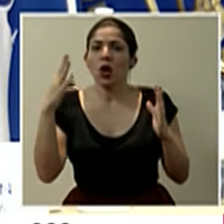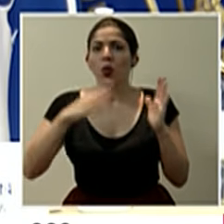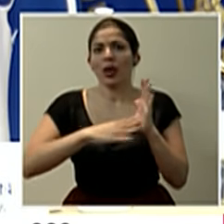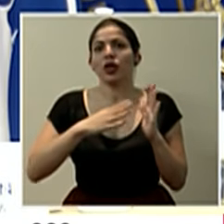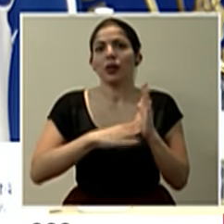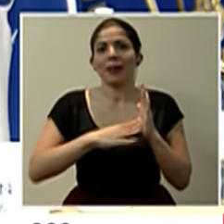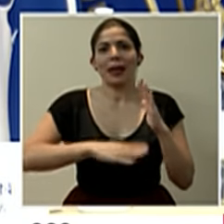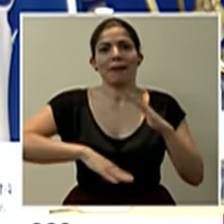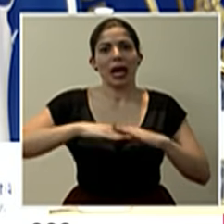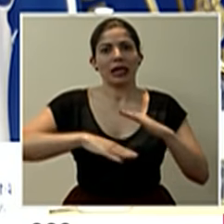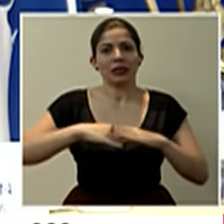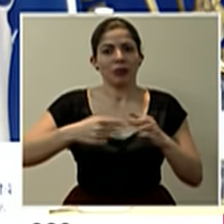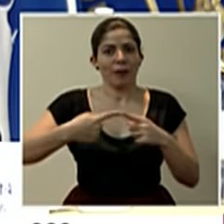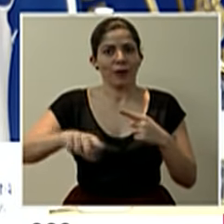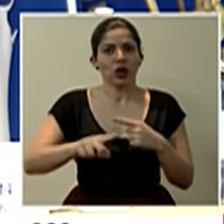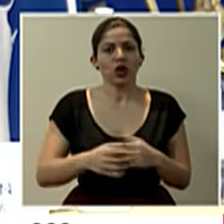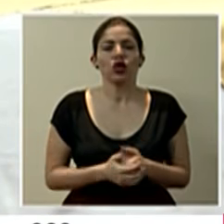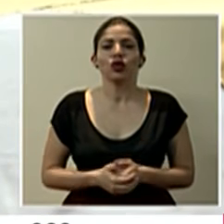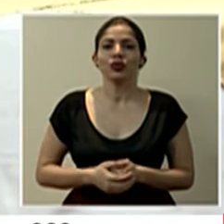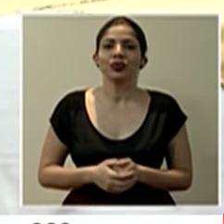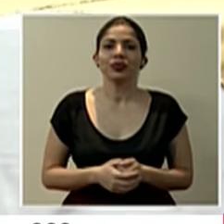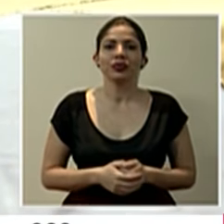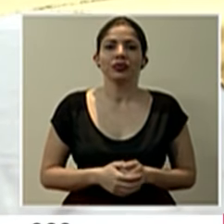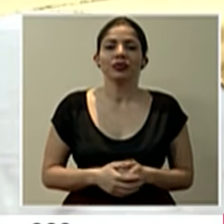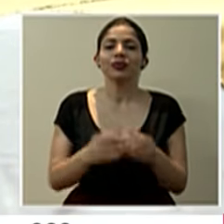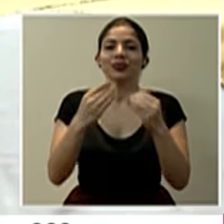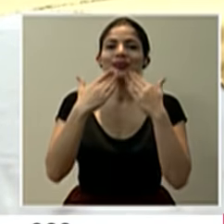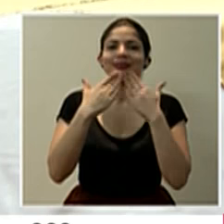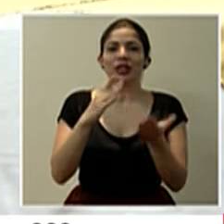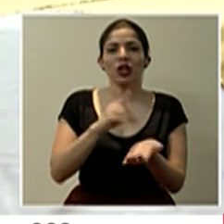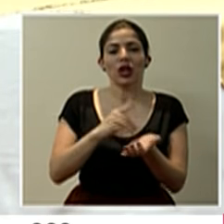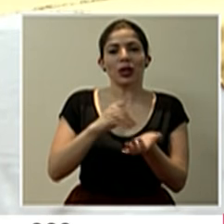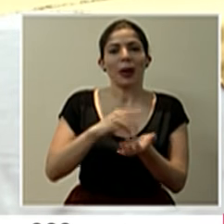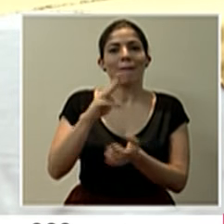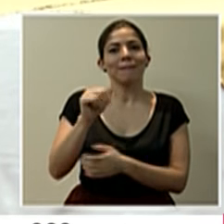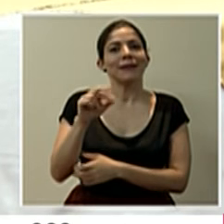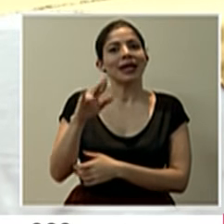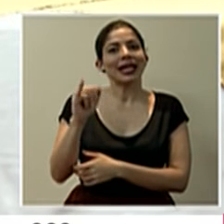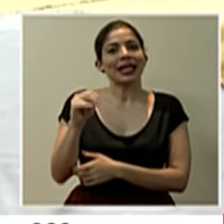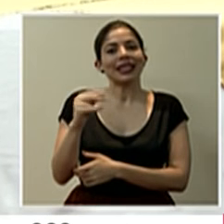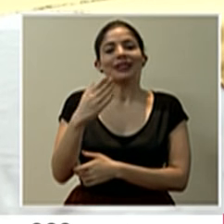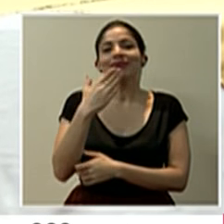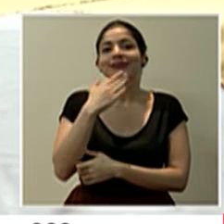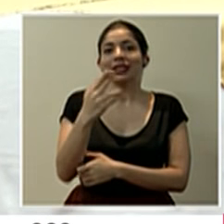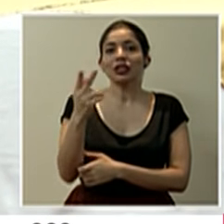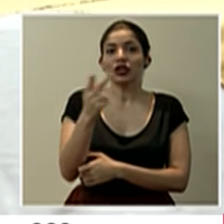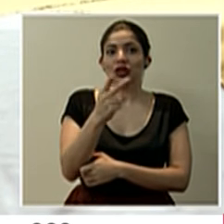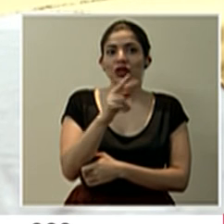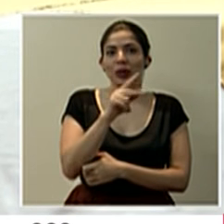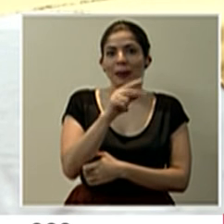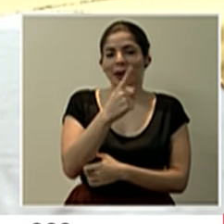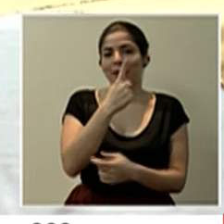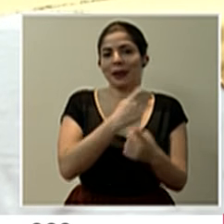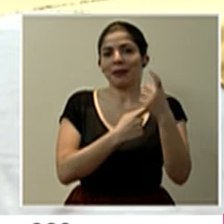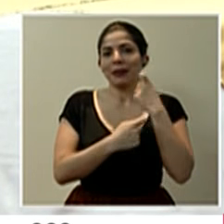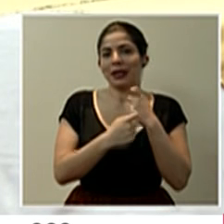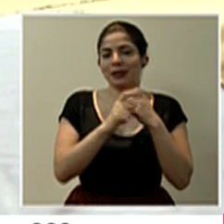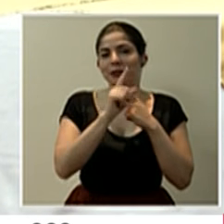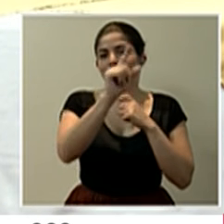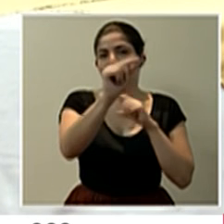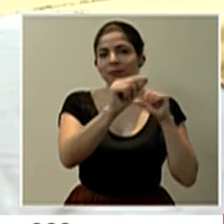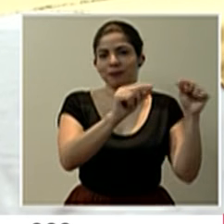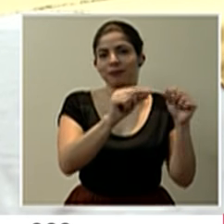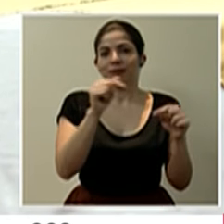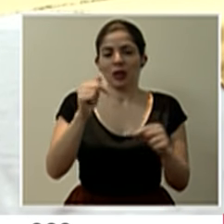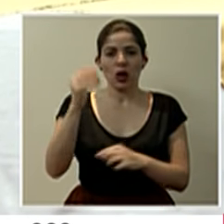tiempo bastante cercano. Muchas gracias, doctor Marín. Agradecemos a los dos colegas que participaron de manera remota en